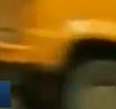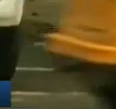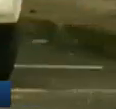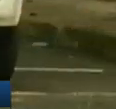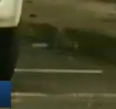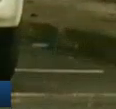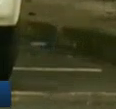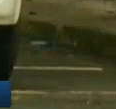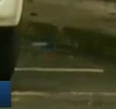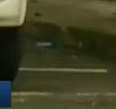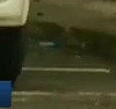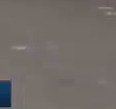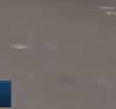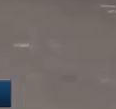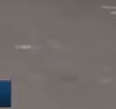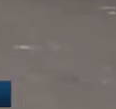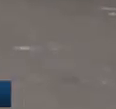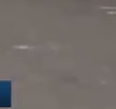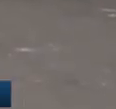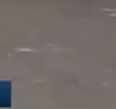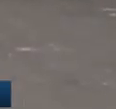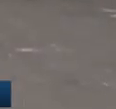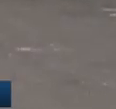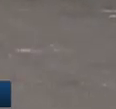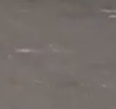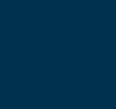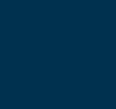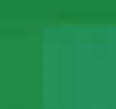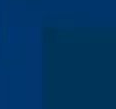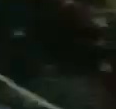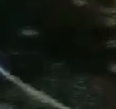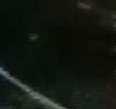señalan que lo bajaron desde una tricimoto para matarlo.